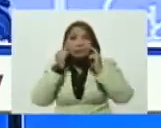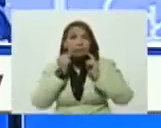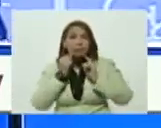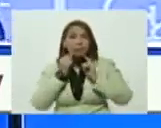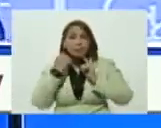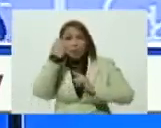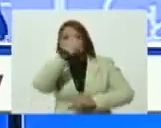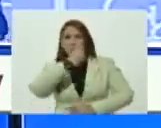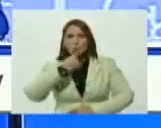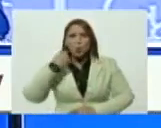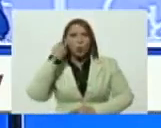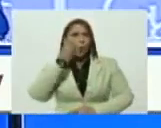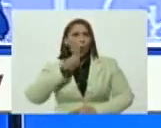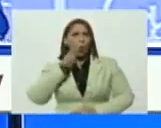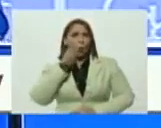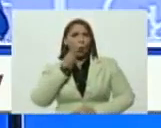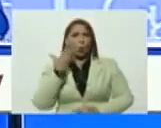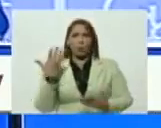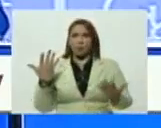rostro lozano.